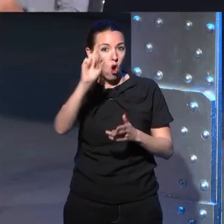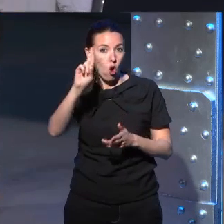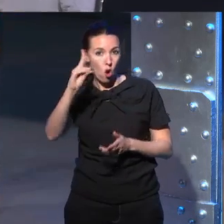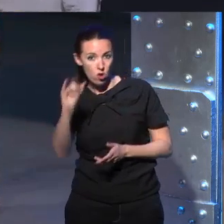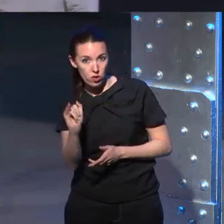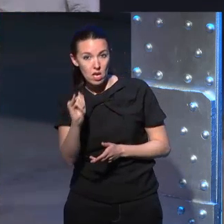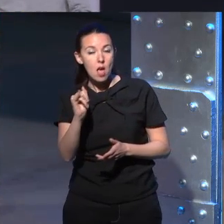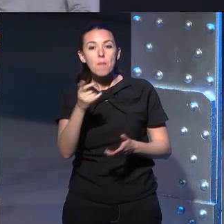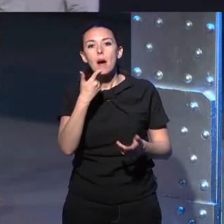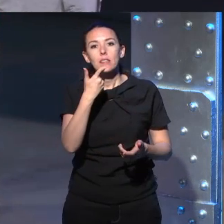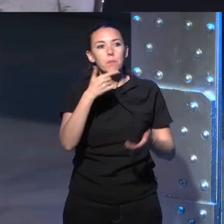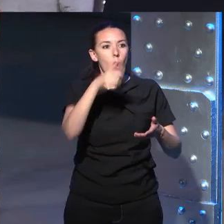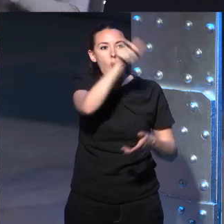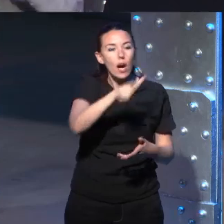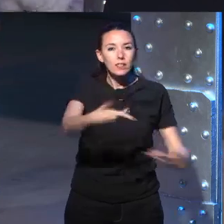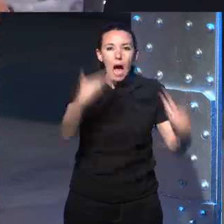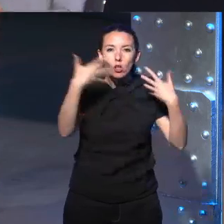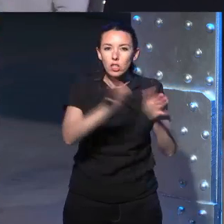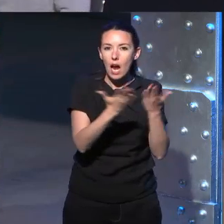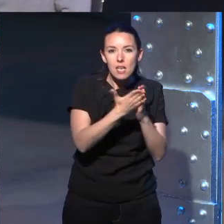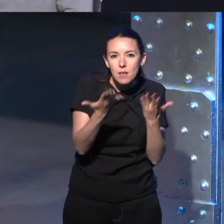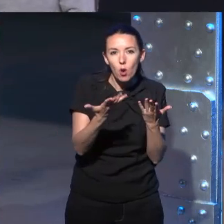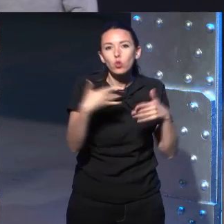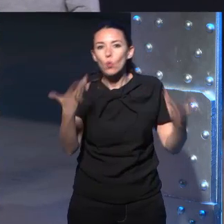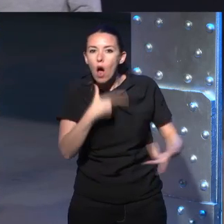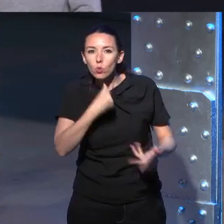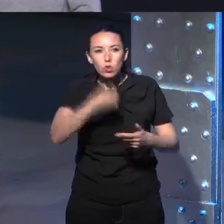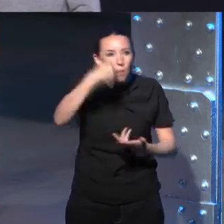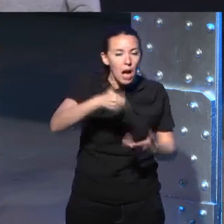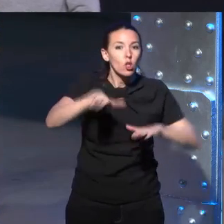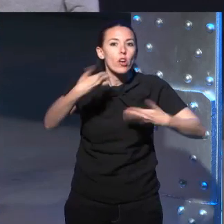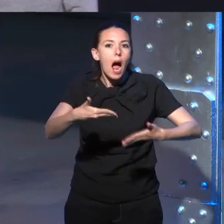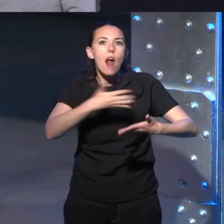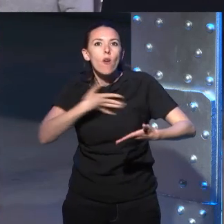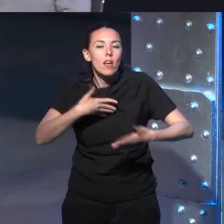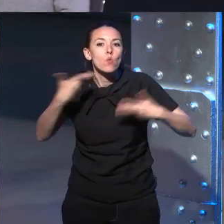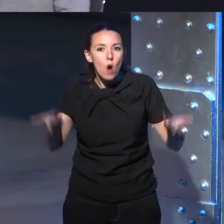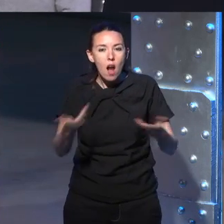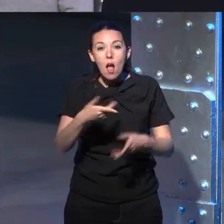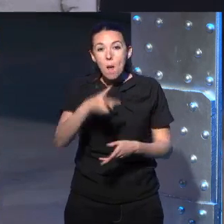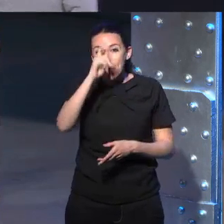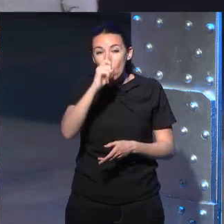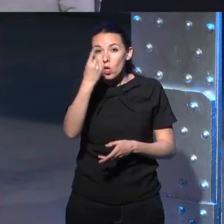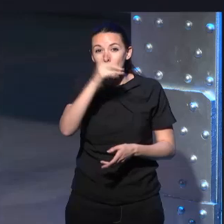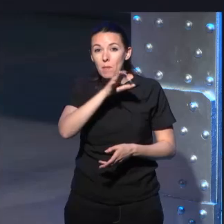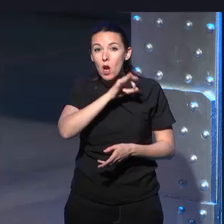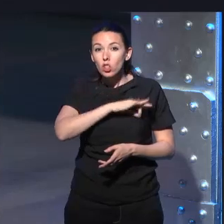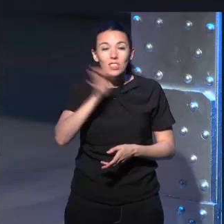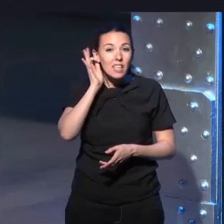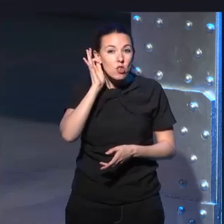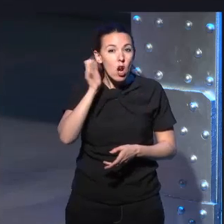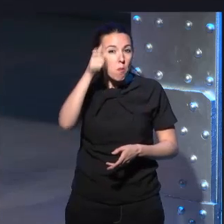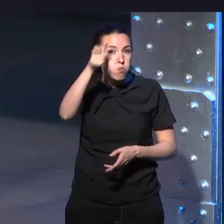nos recomendaba libros que le han regalado o que tiene que regalar y tal. Y recuerdo que una de las primeras llamadas fue una señora de un pueblo de